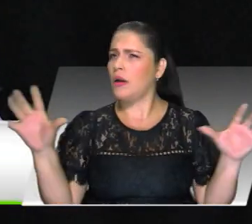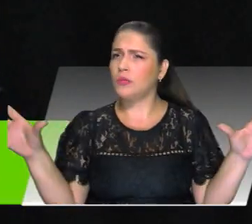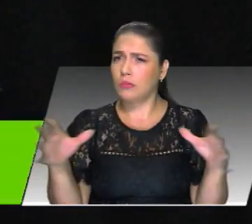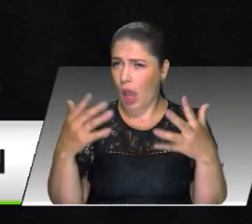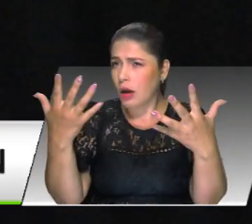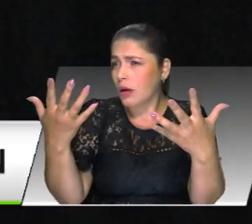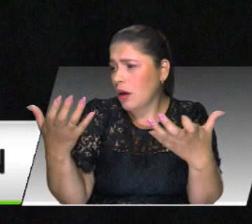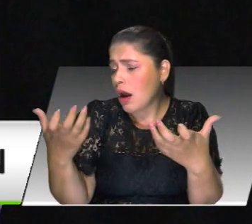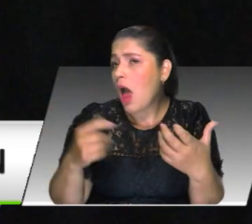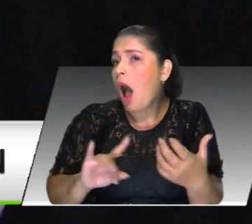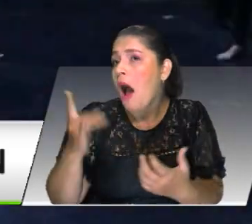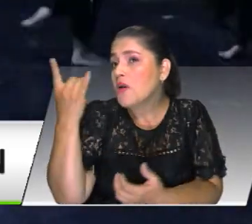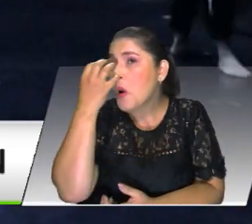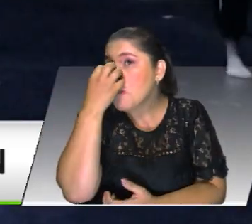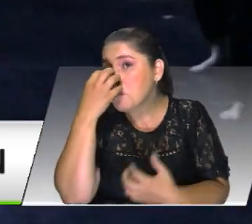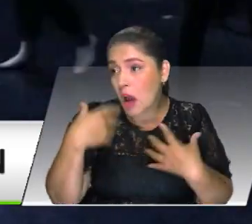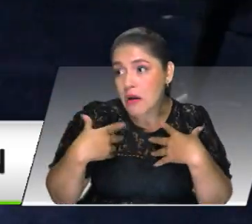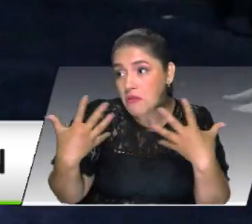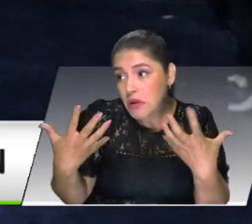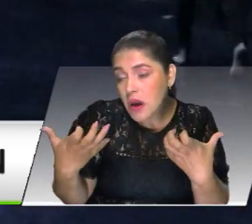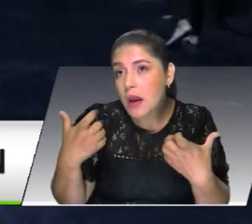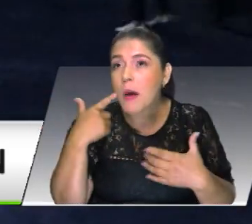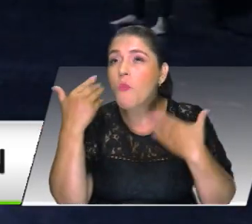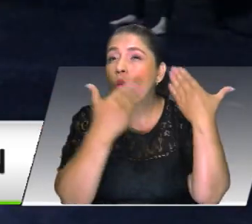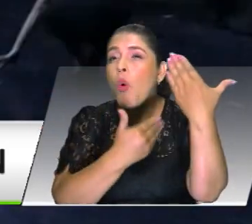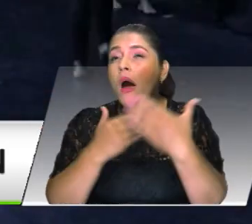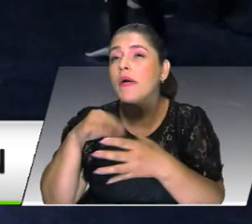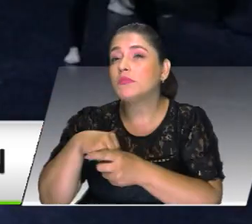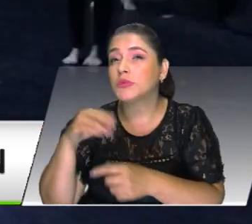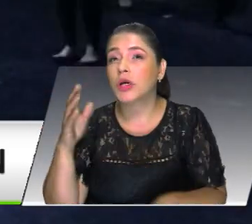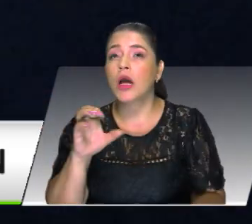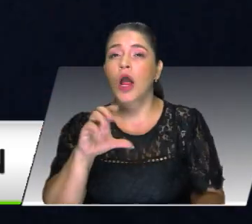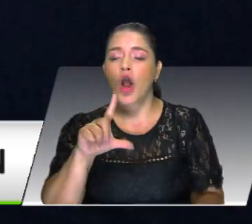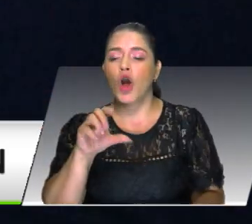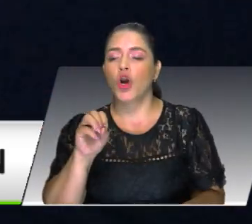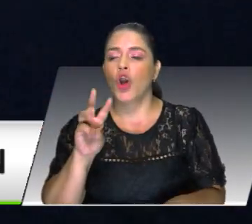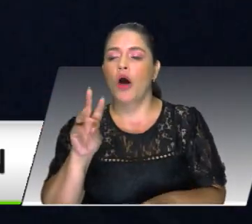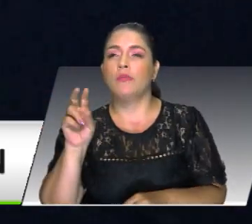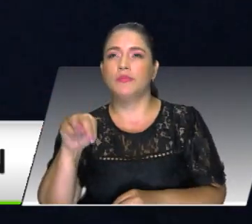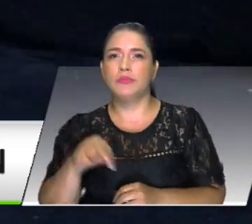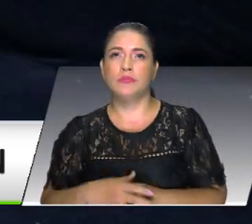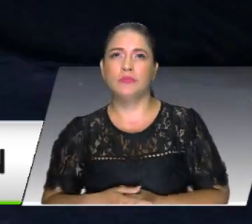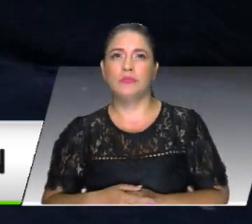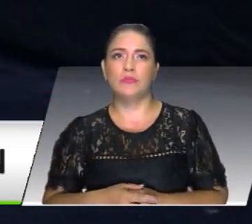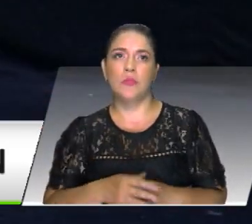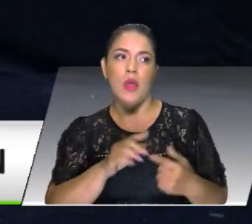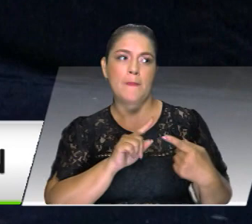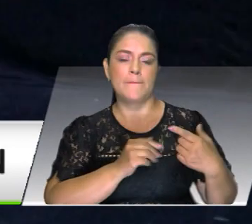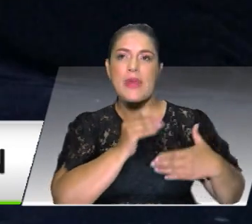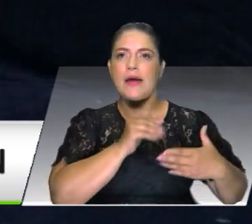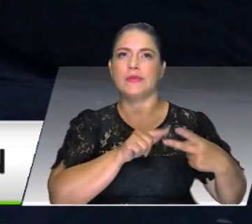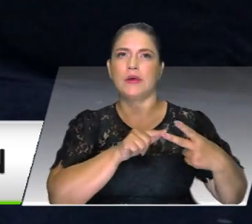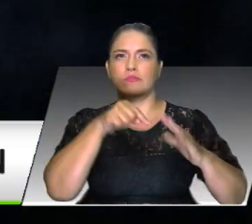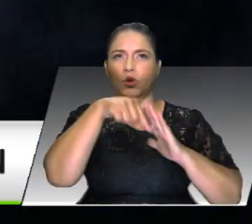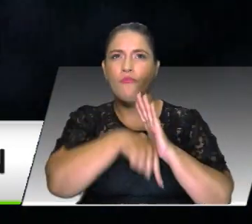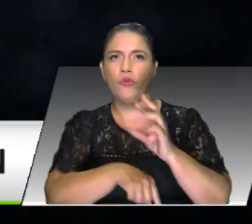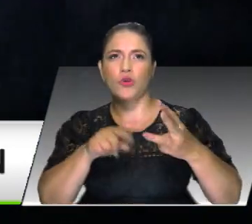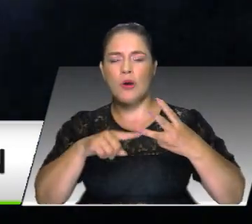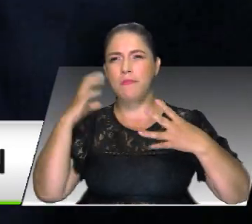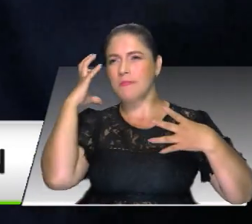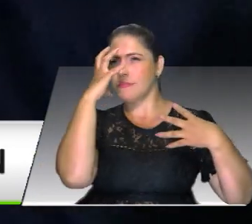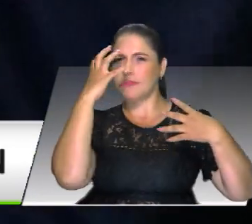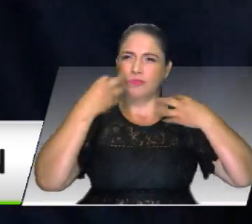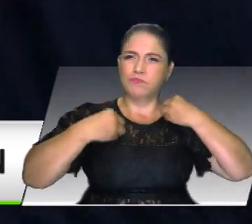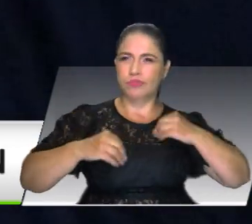quieren profundizar en la técnica del clown. Iniciación al clown, clown avanzado, máscaras y el cuerpo del payaso